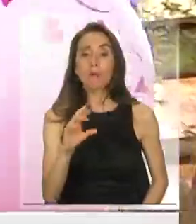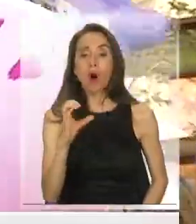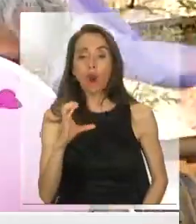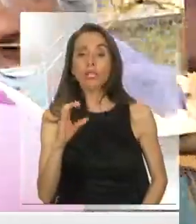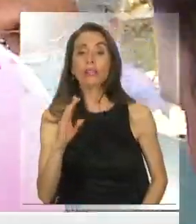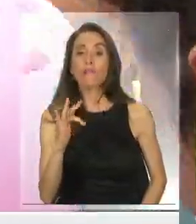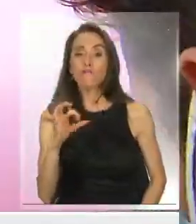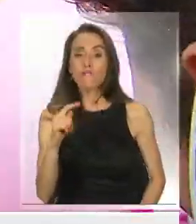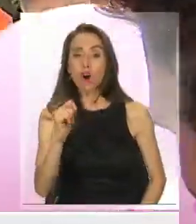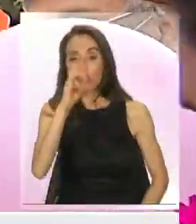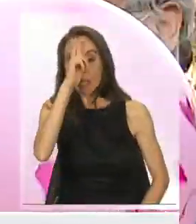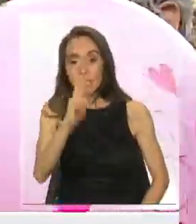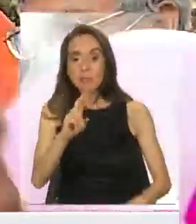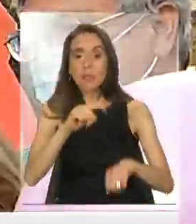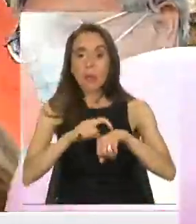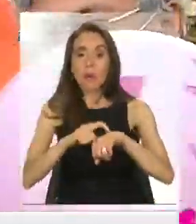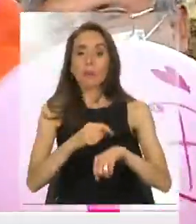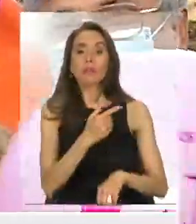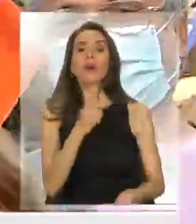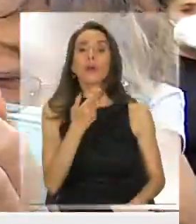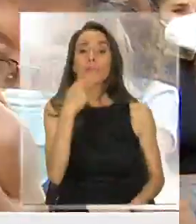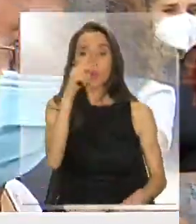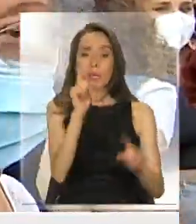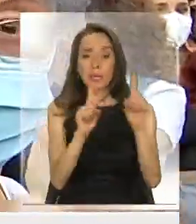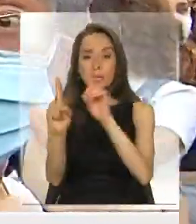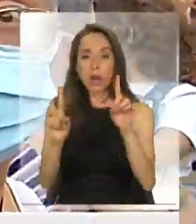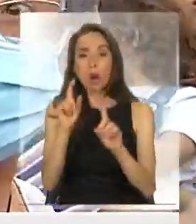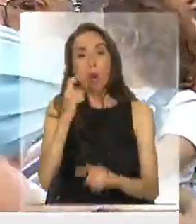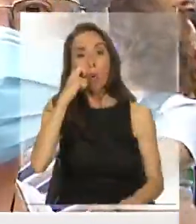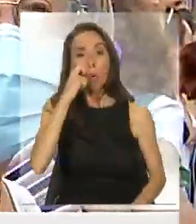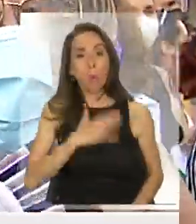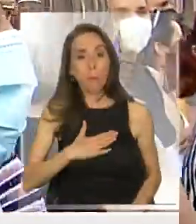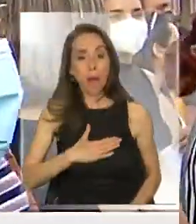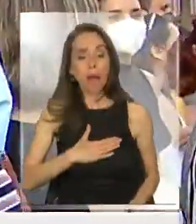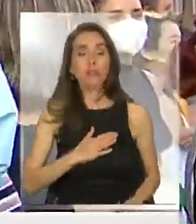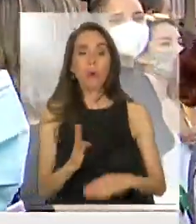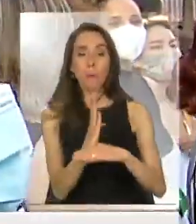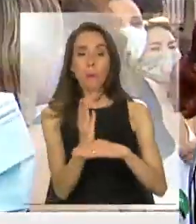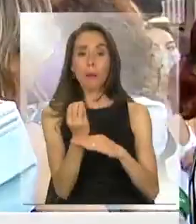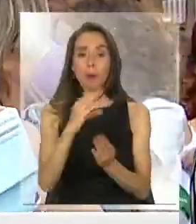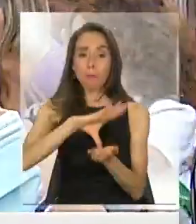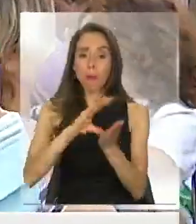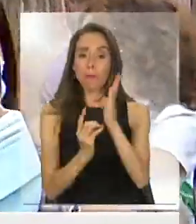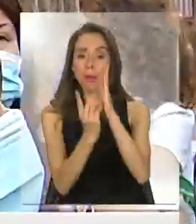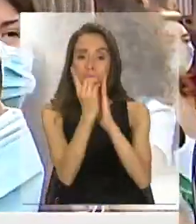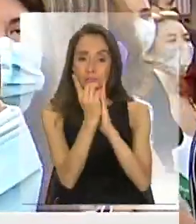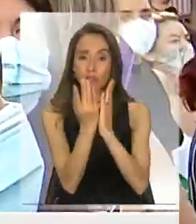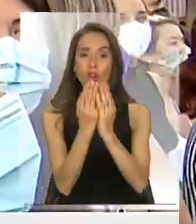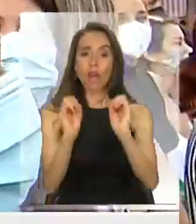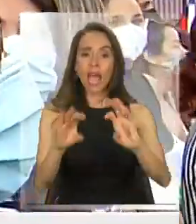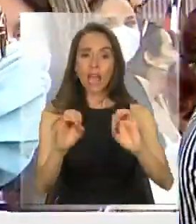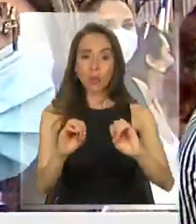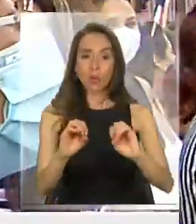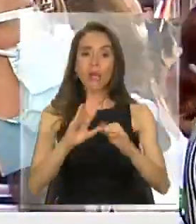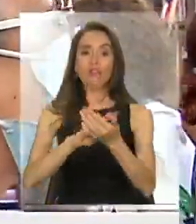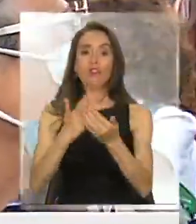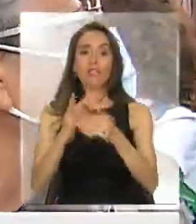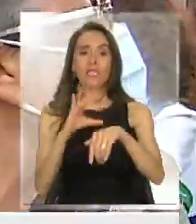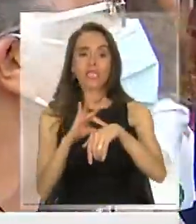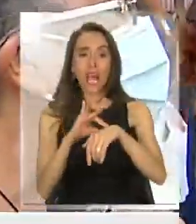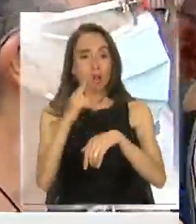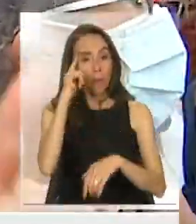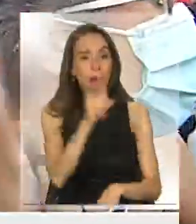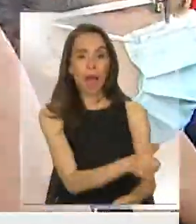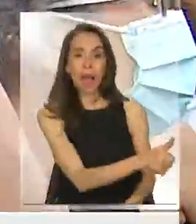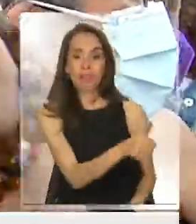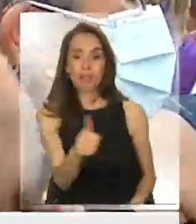es el momento de ser humanos. La base de un buen país para desarrollo es educación y salud para